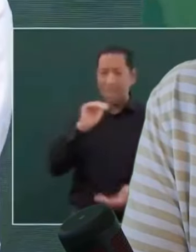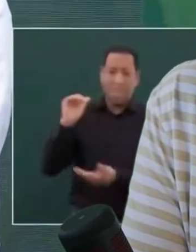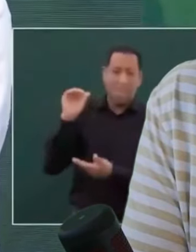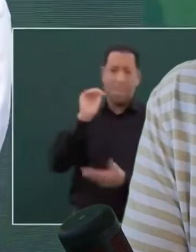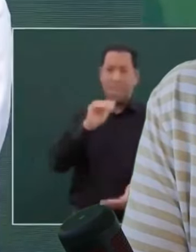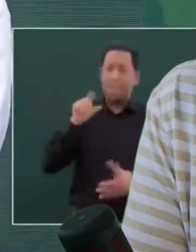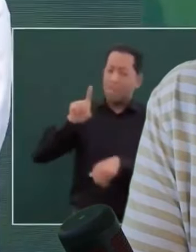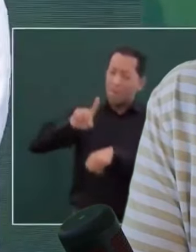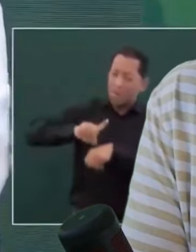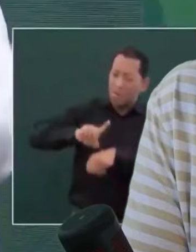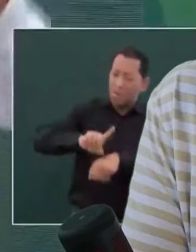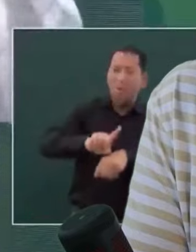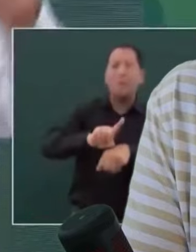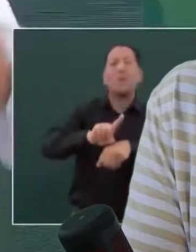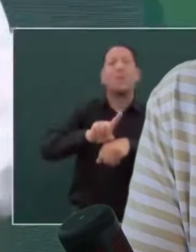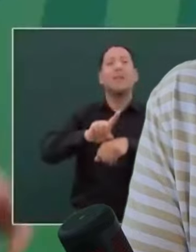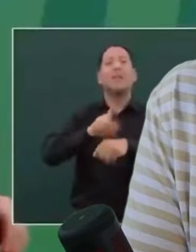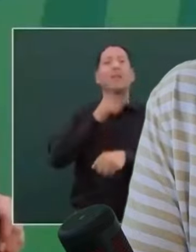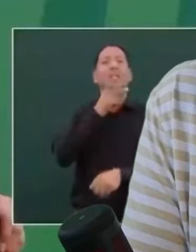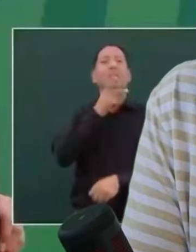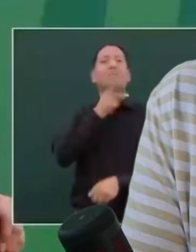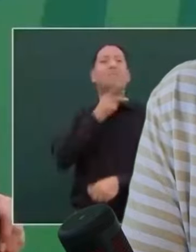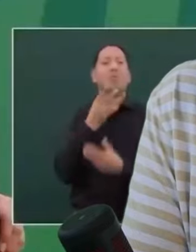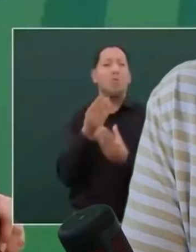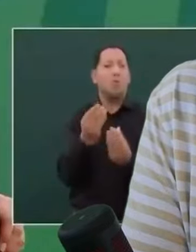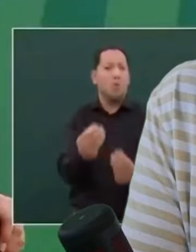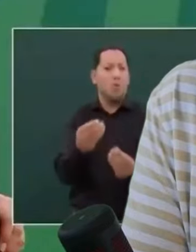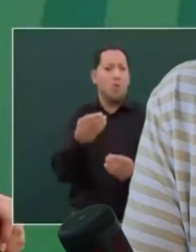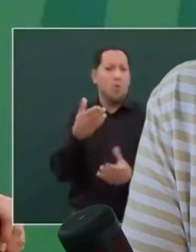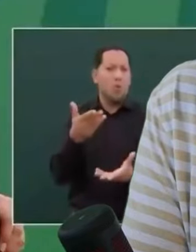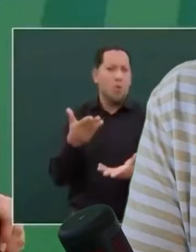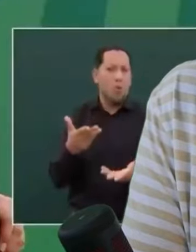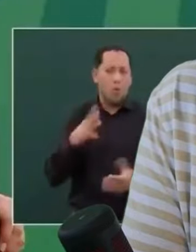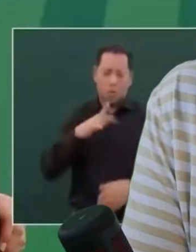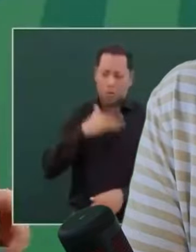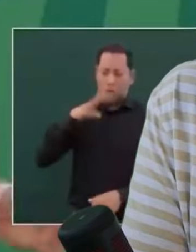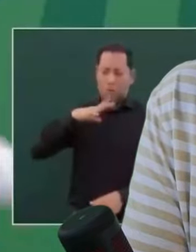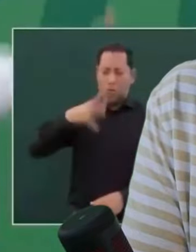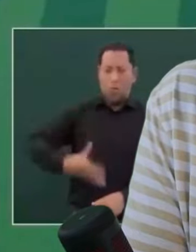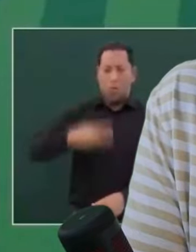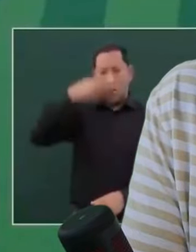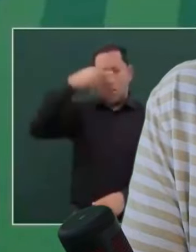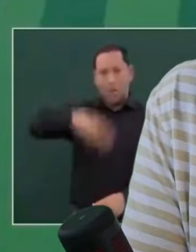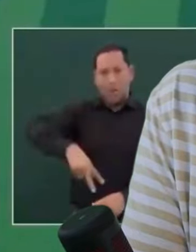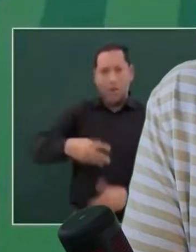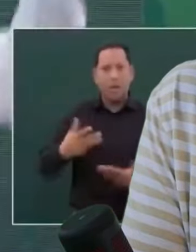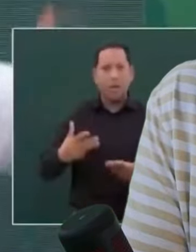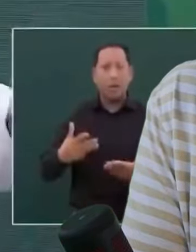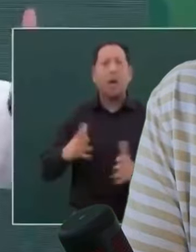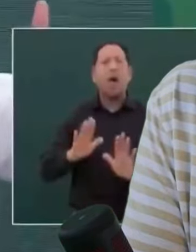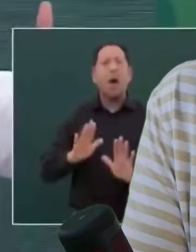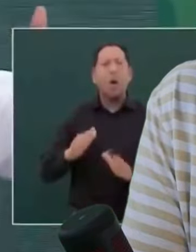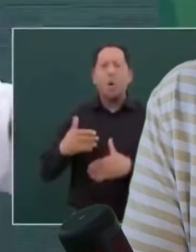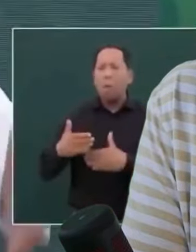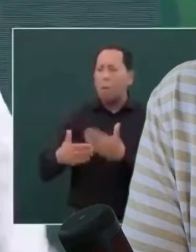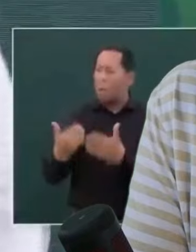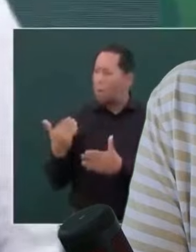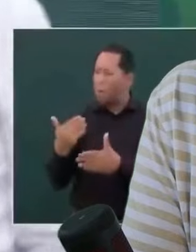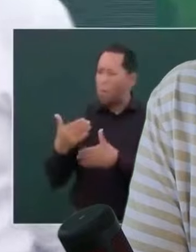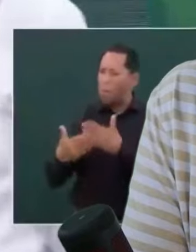petróleo es un orgullo y de repente toda una